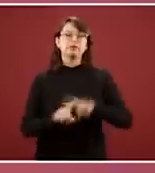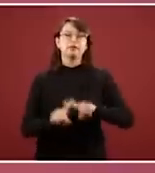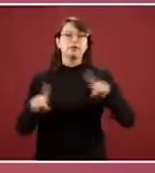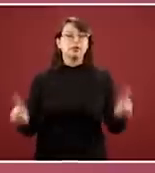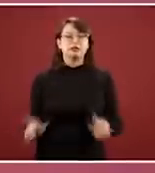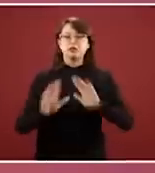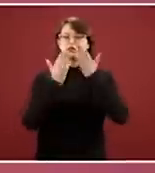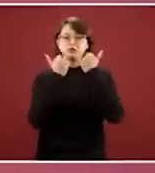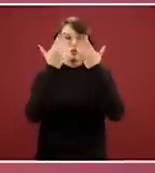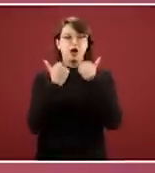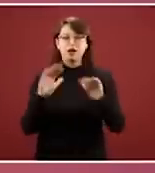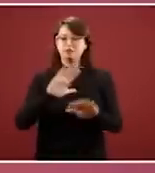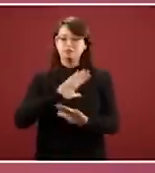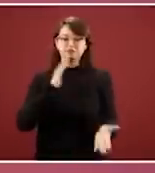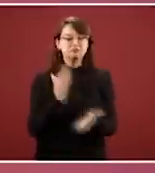Y